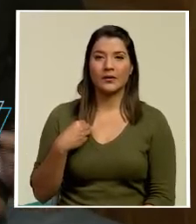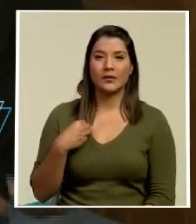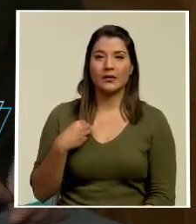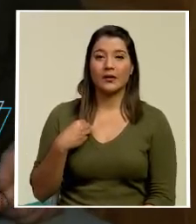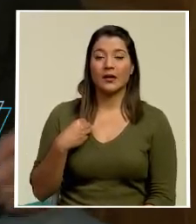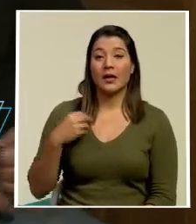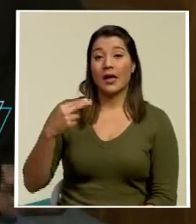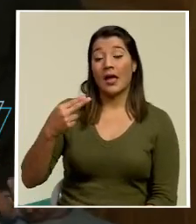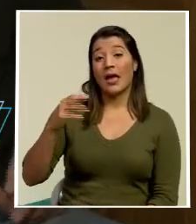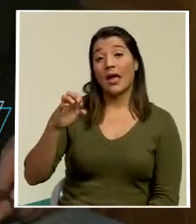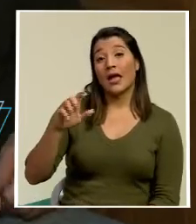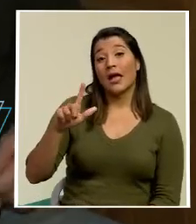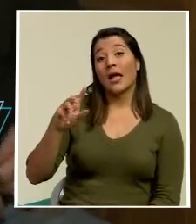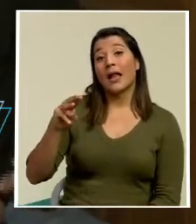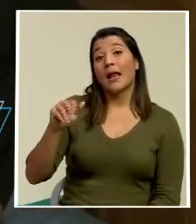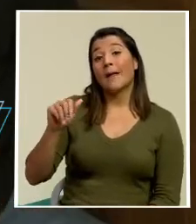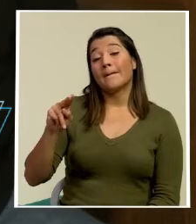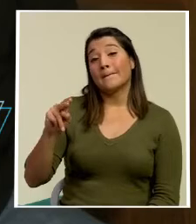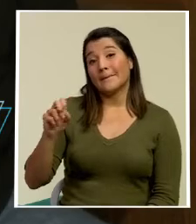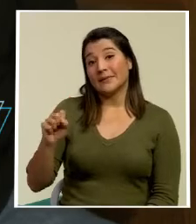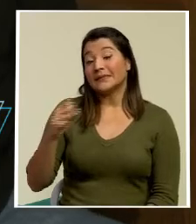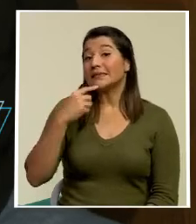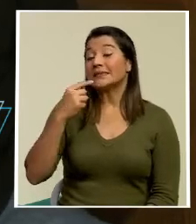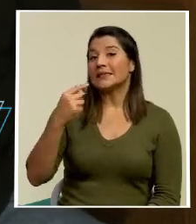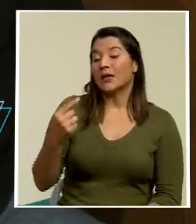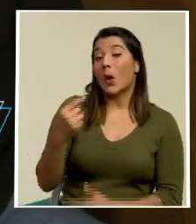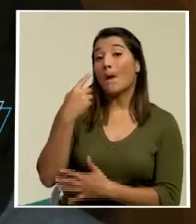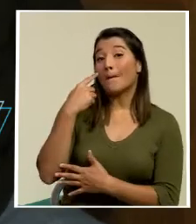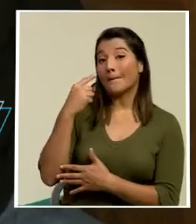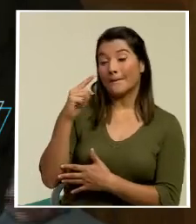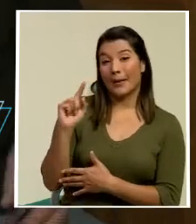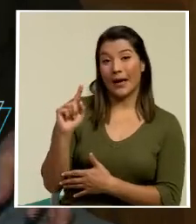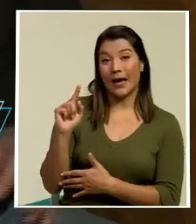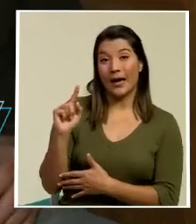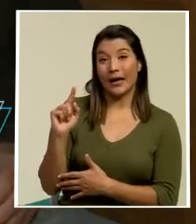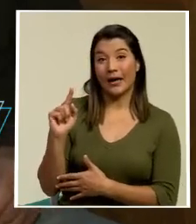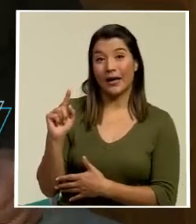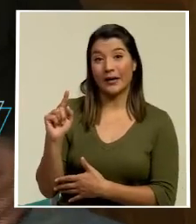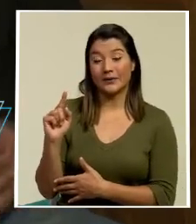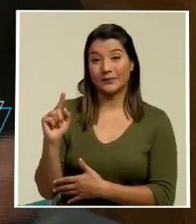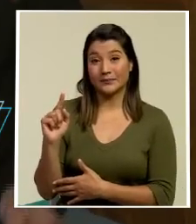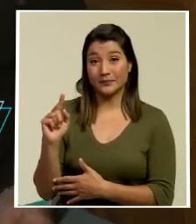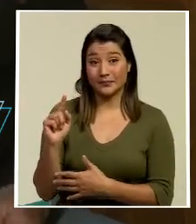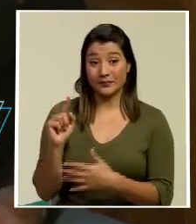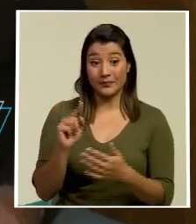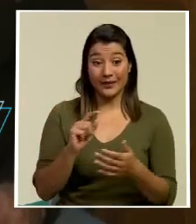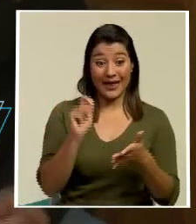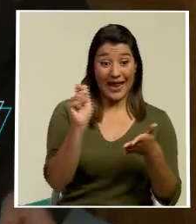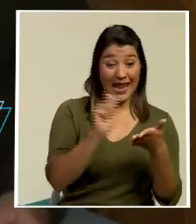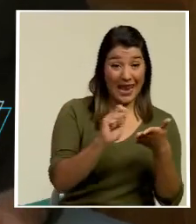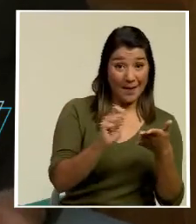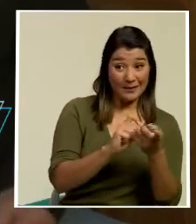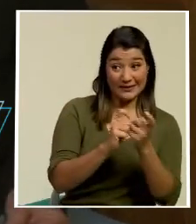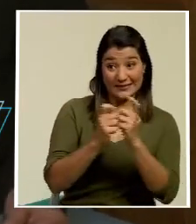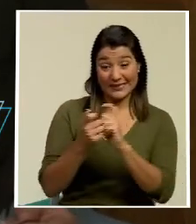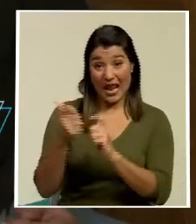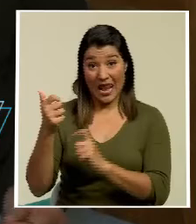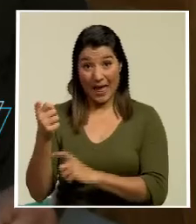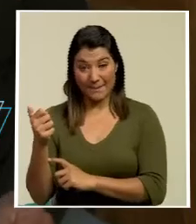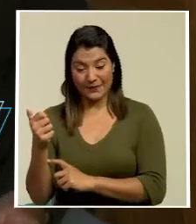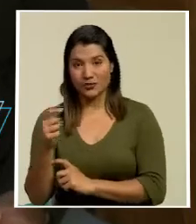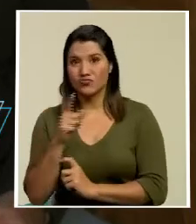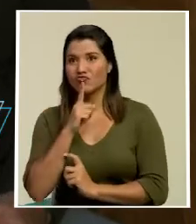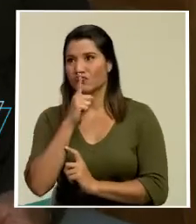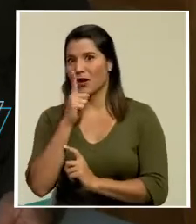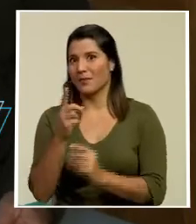Hellman decía que para él pasar del lápiz al lapicero fue un